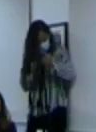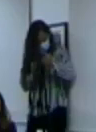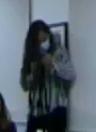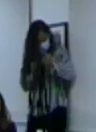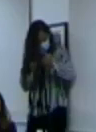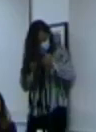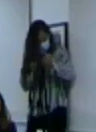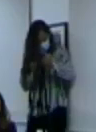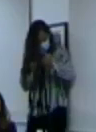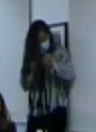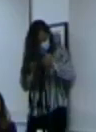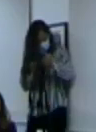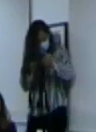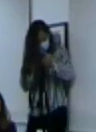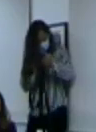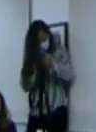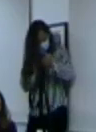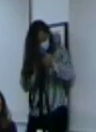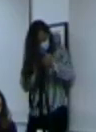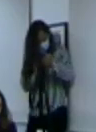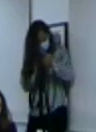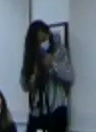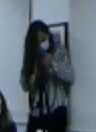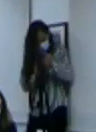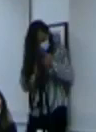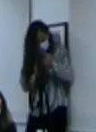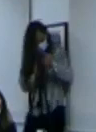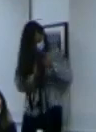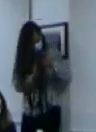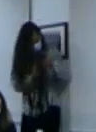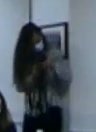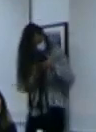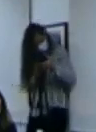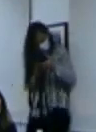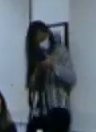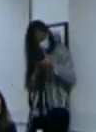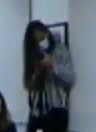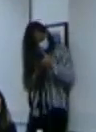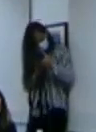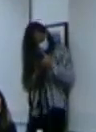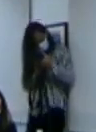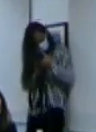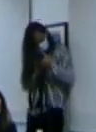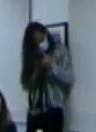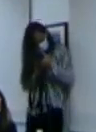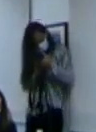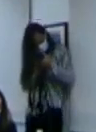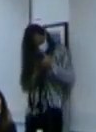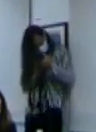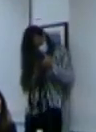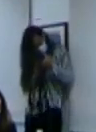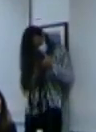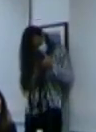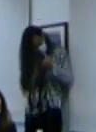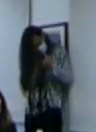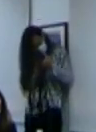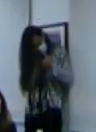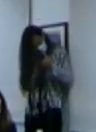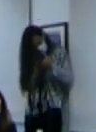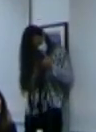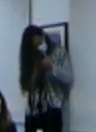Exacto. Me dio 2016, 2017. 232. 232. Ajá. 2017-2018,